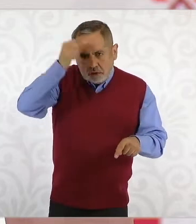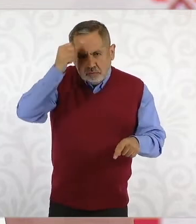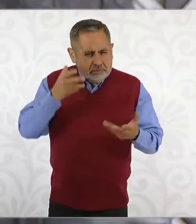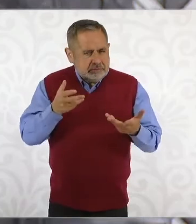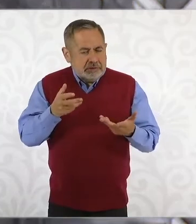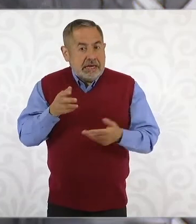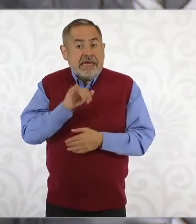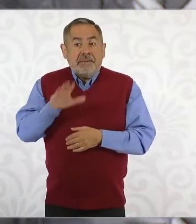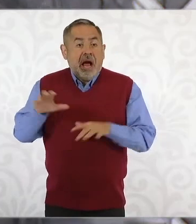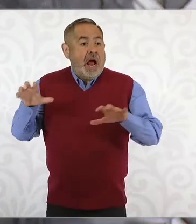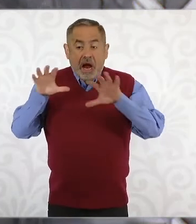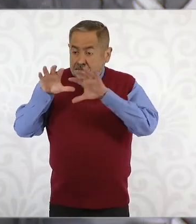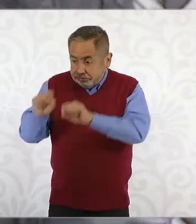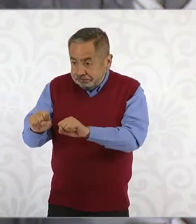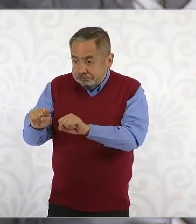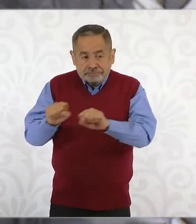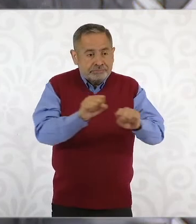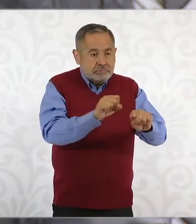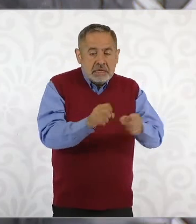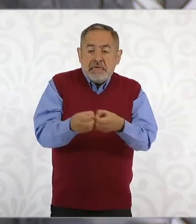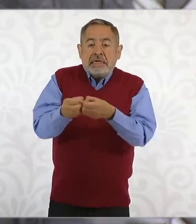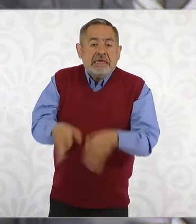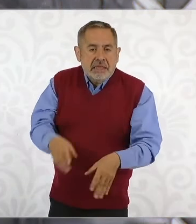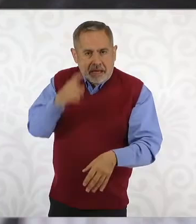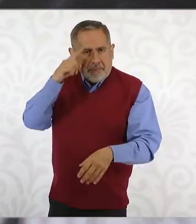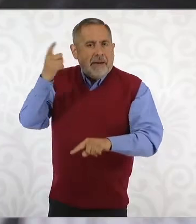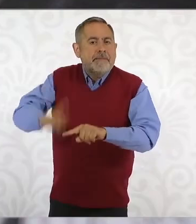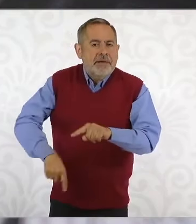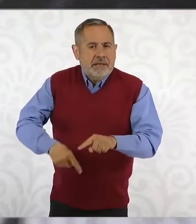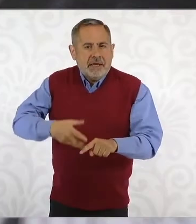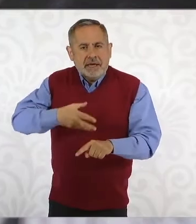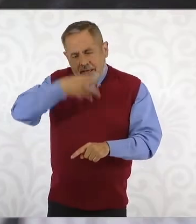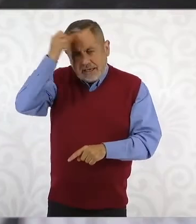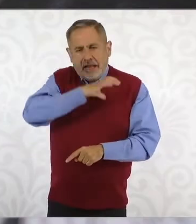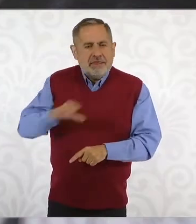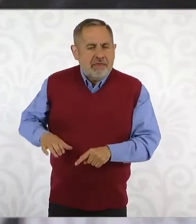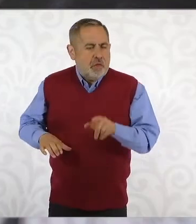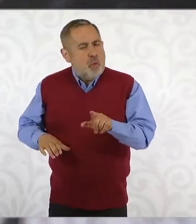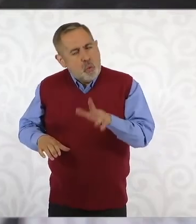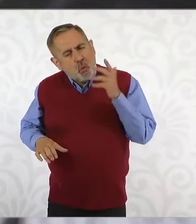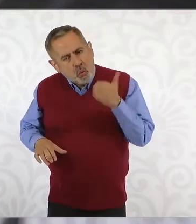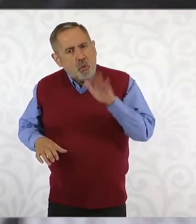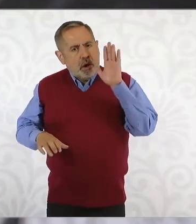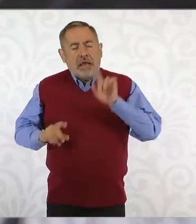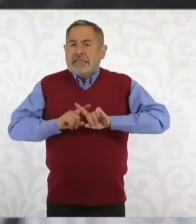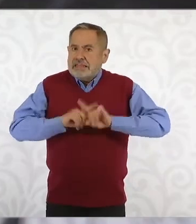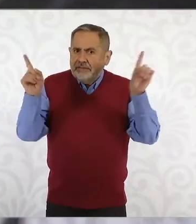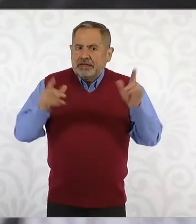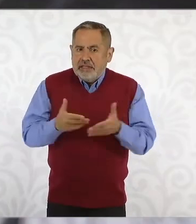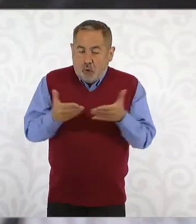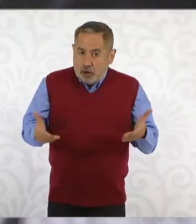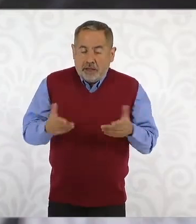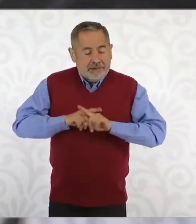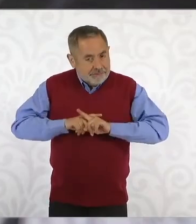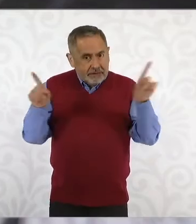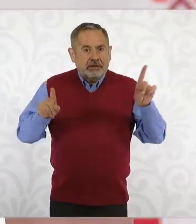detenido, ya quitarlo de la contienda. Era un supuesto diferente.